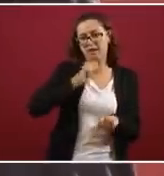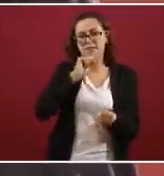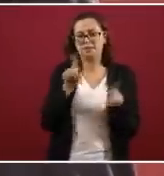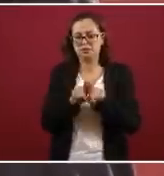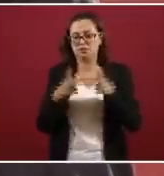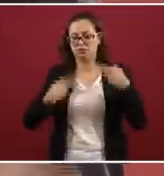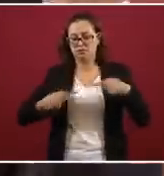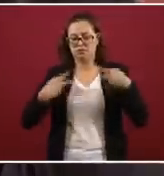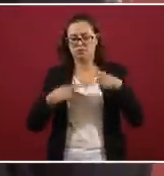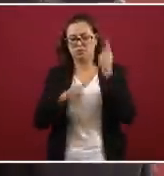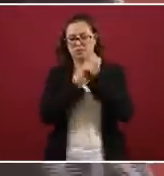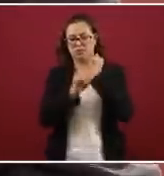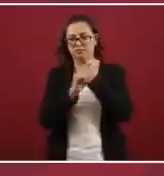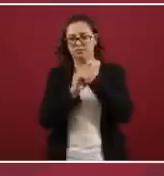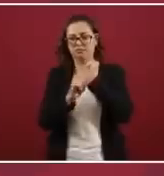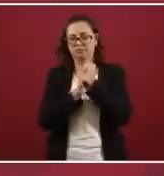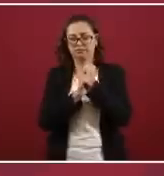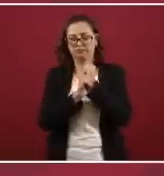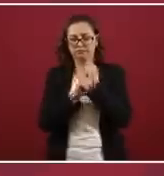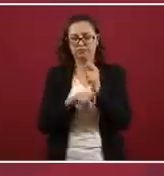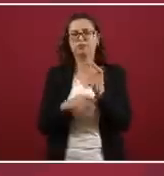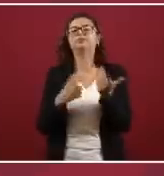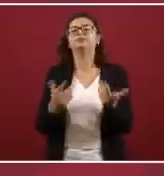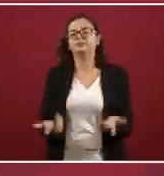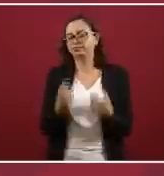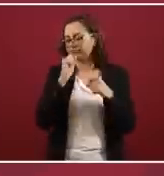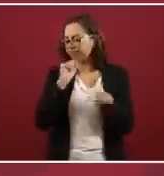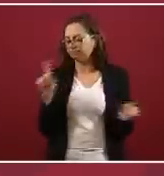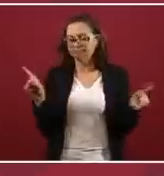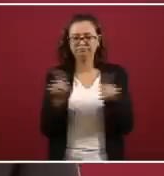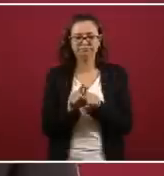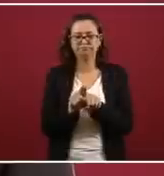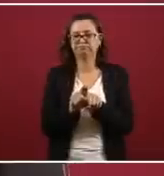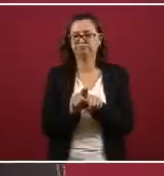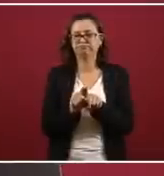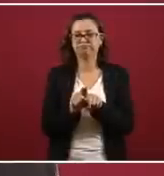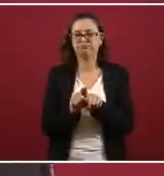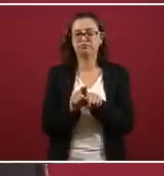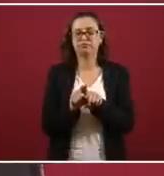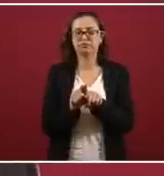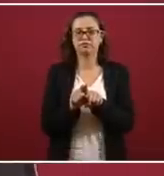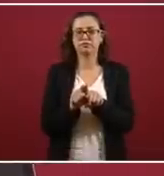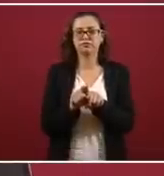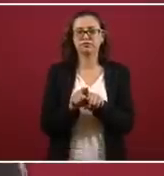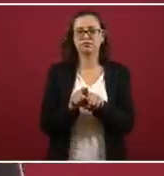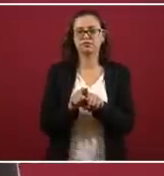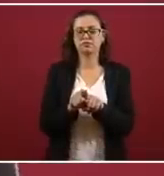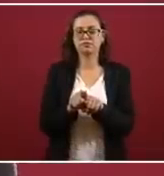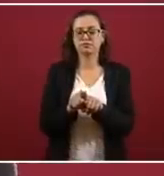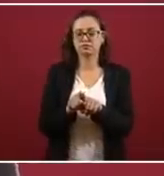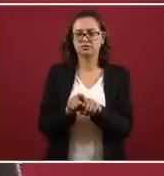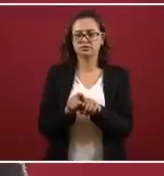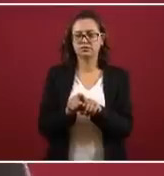transportistas. Y también se meten